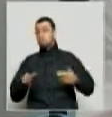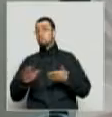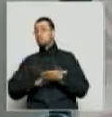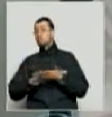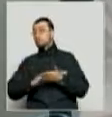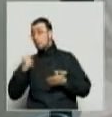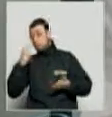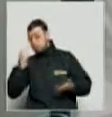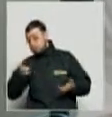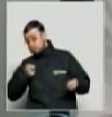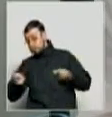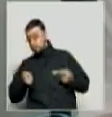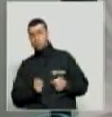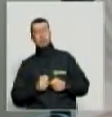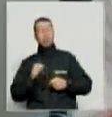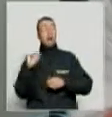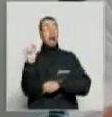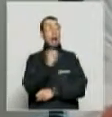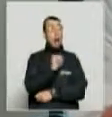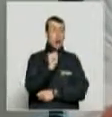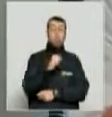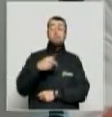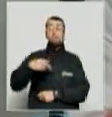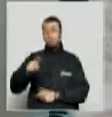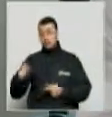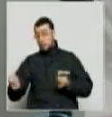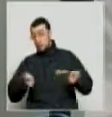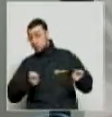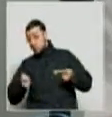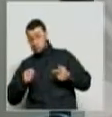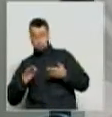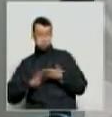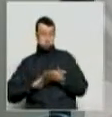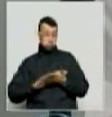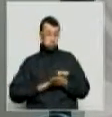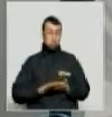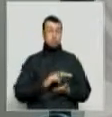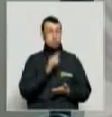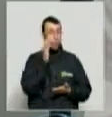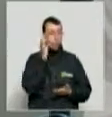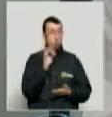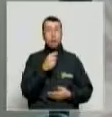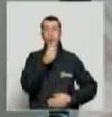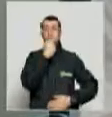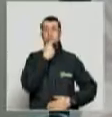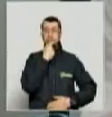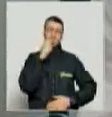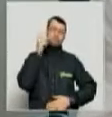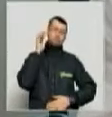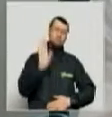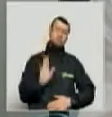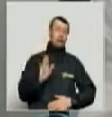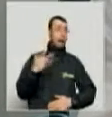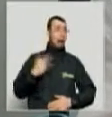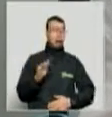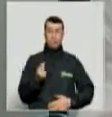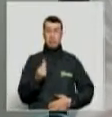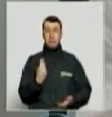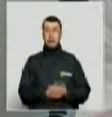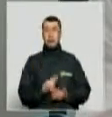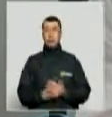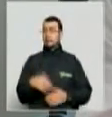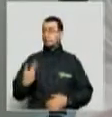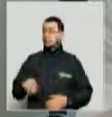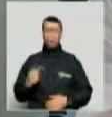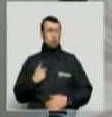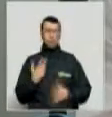a llevar el carro a la revisión técnico-mecánica, porque es que me van a hacer un parte. Entonces la multa de la policía, entonces yo no